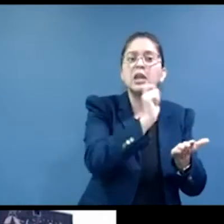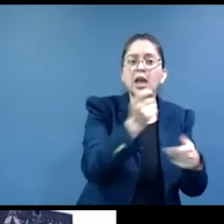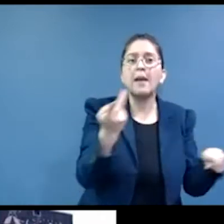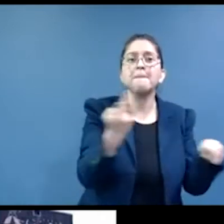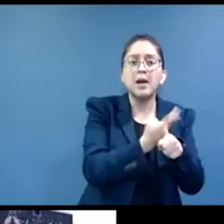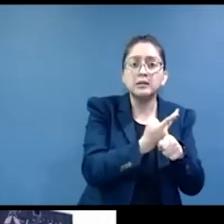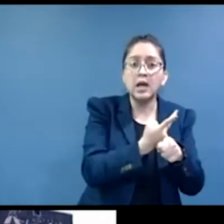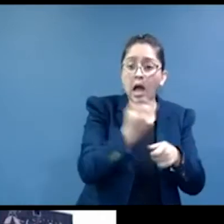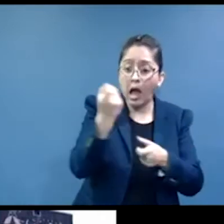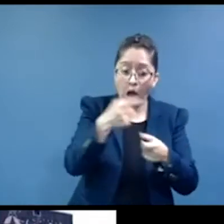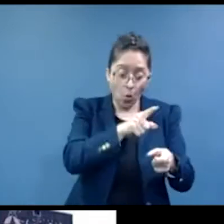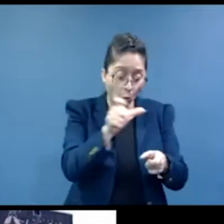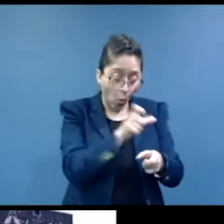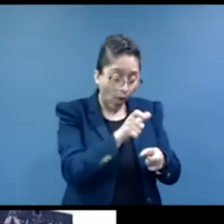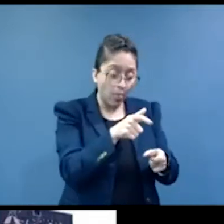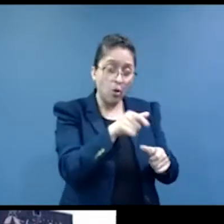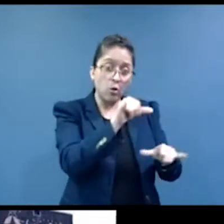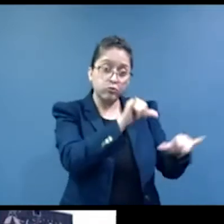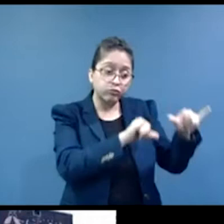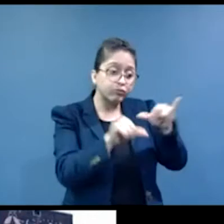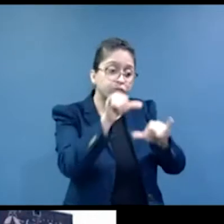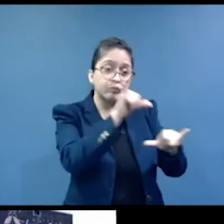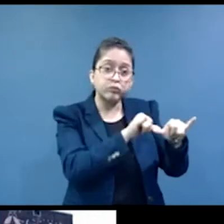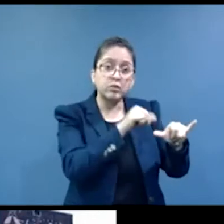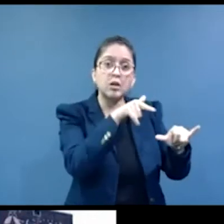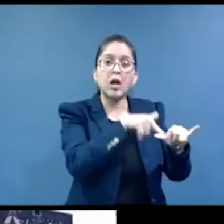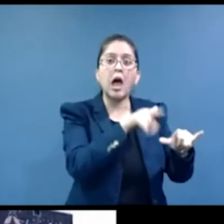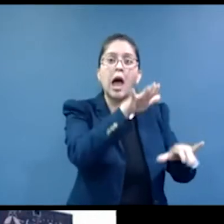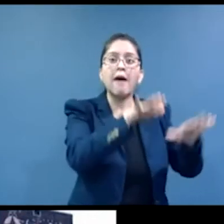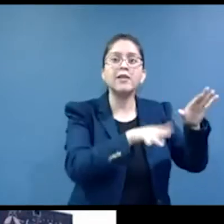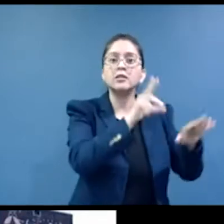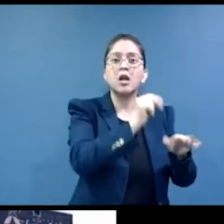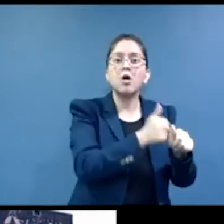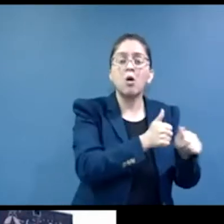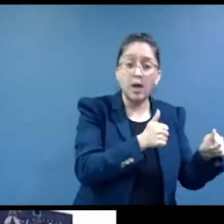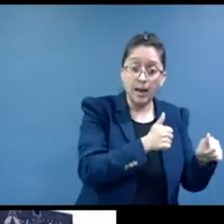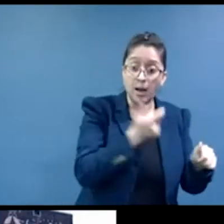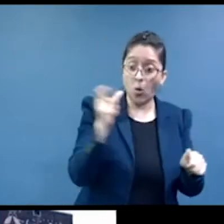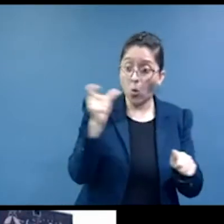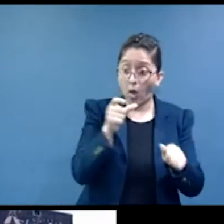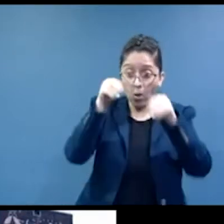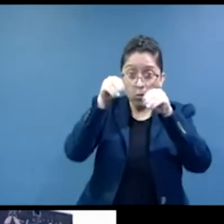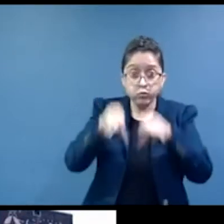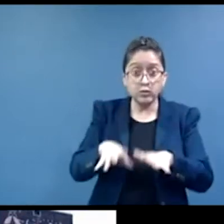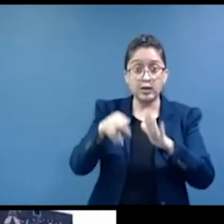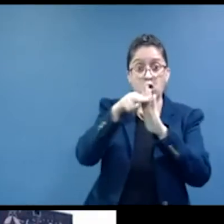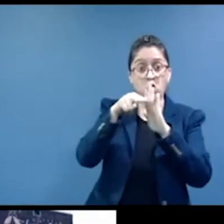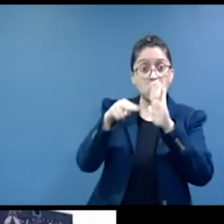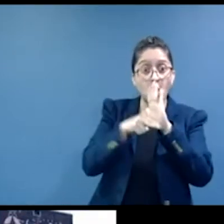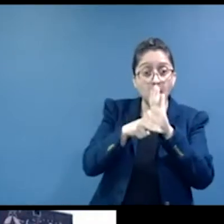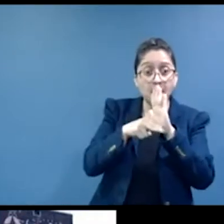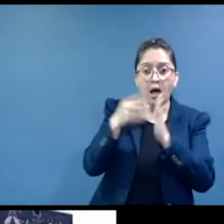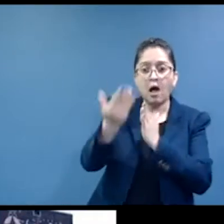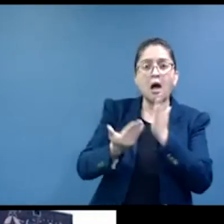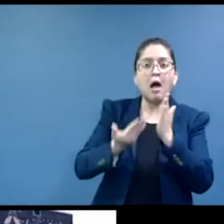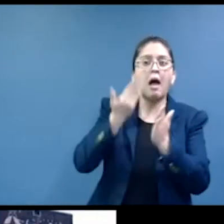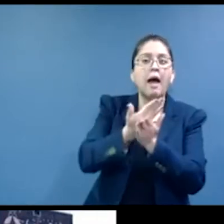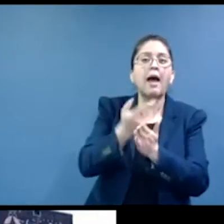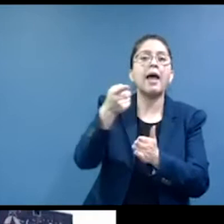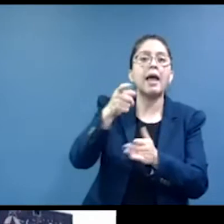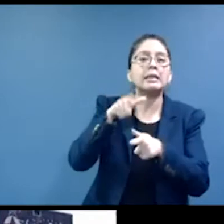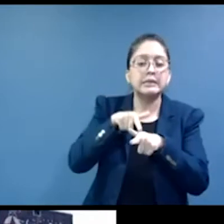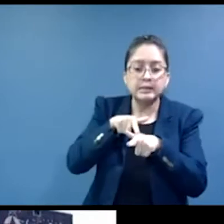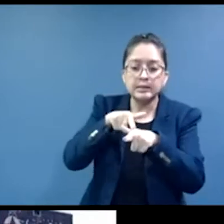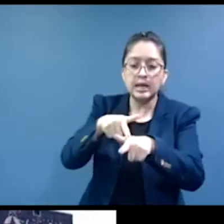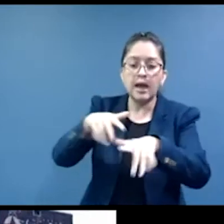obsoletos. La ventaja de las normas oficiales es que el proceso para su revisión En principio es mucho más sencillo y además